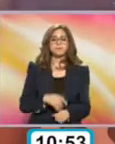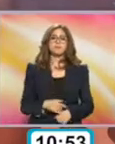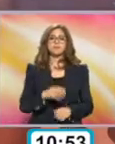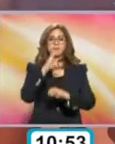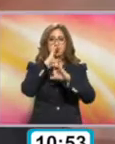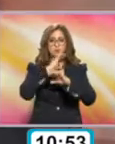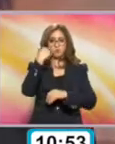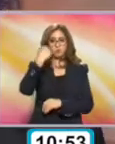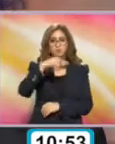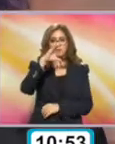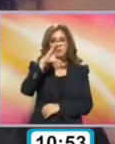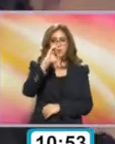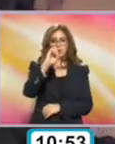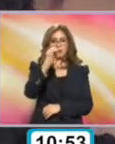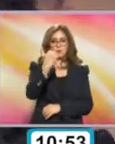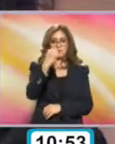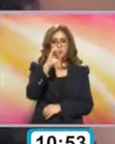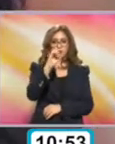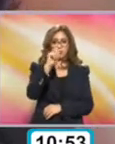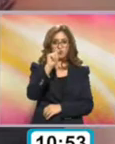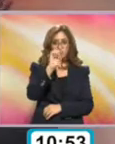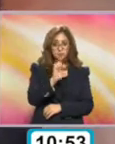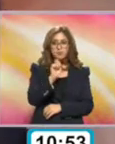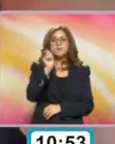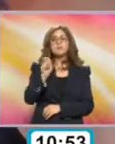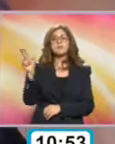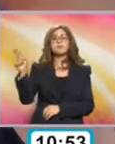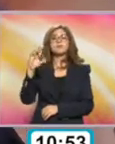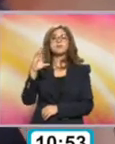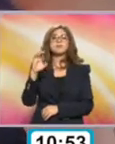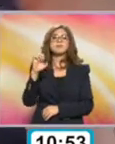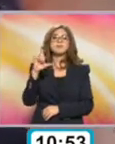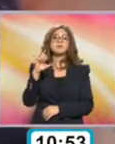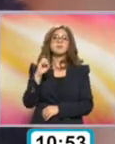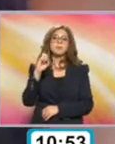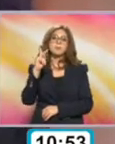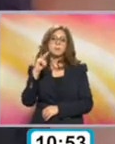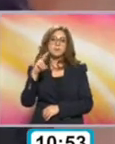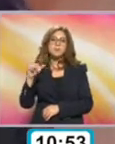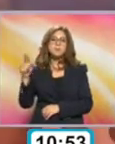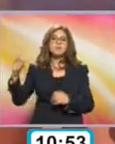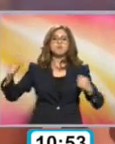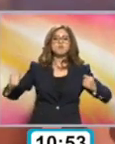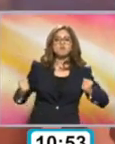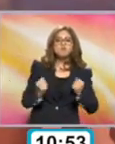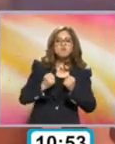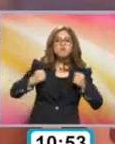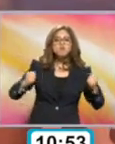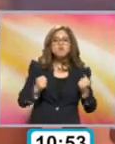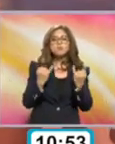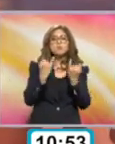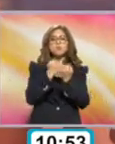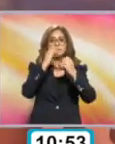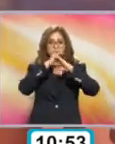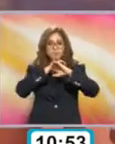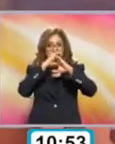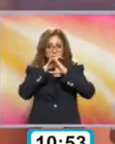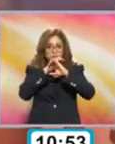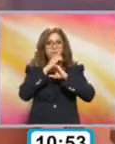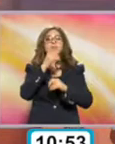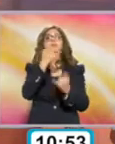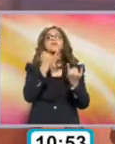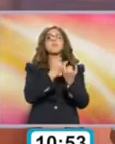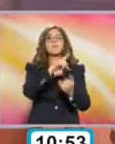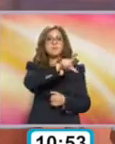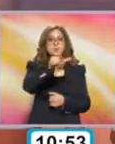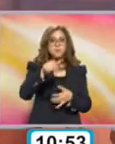la canción que Celso Piña grabó conmigo en el acordeón y en los coros. Y ahorita platicamos que va a estar en el Lunario. Lunario,